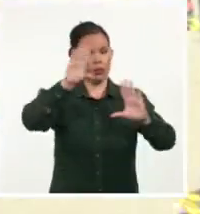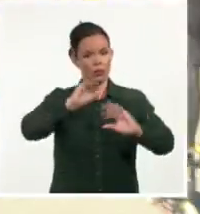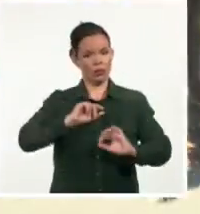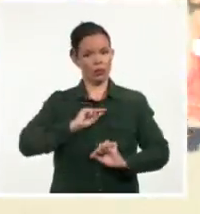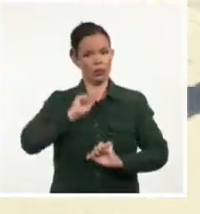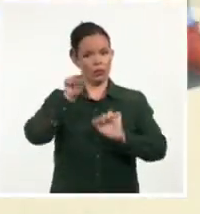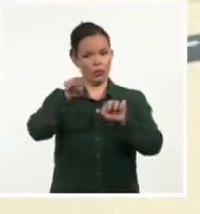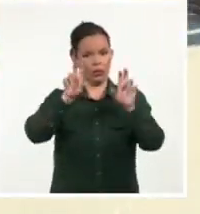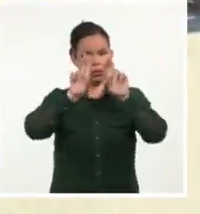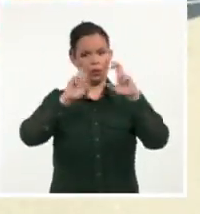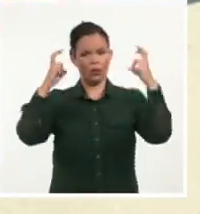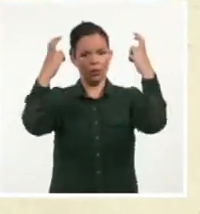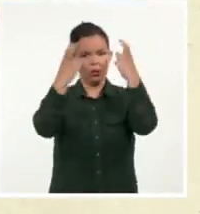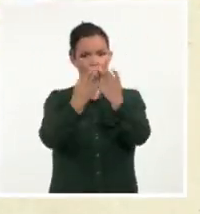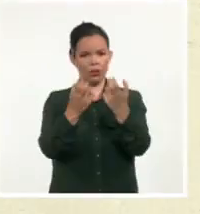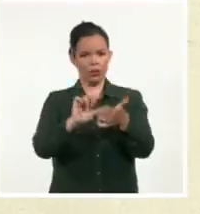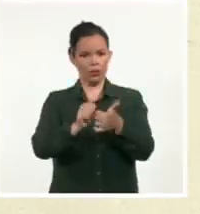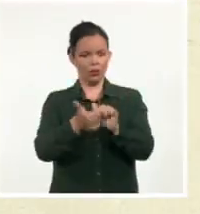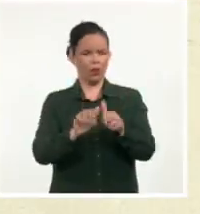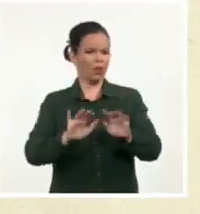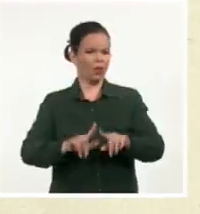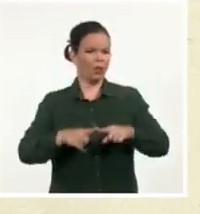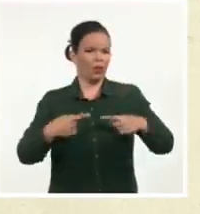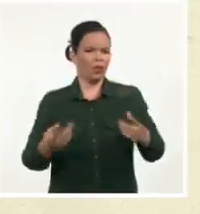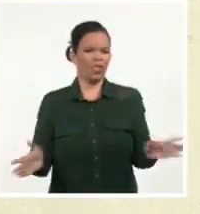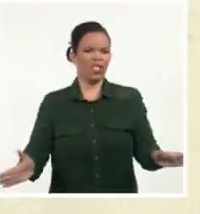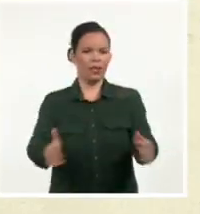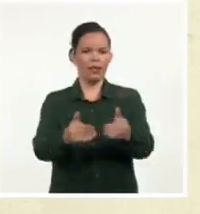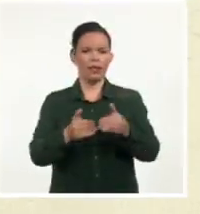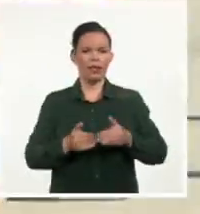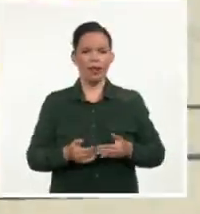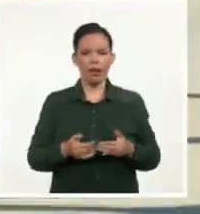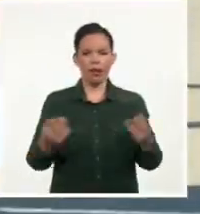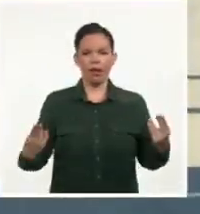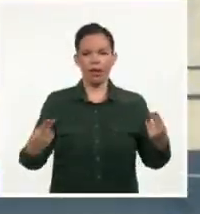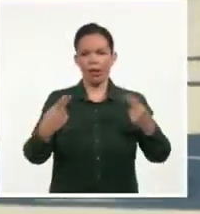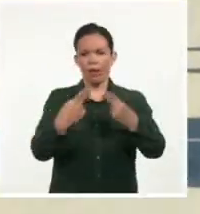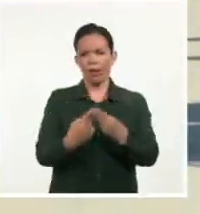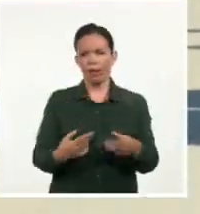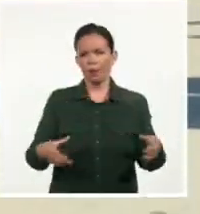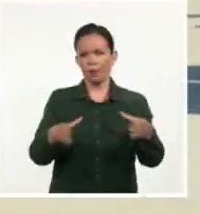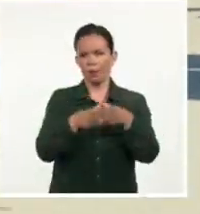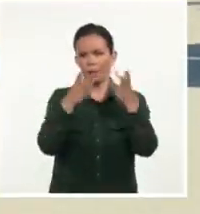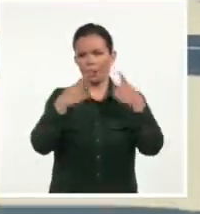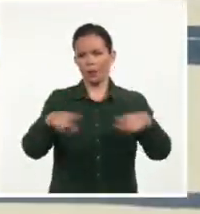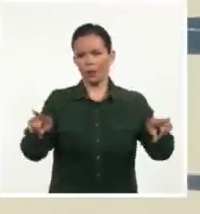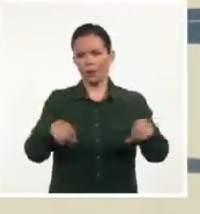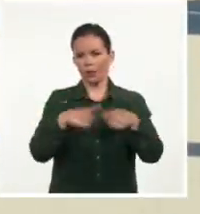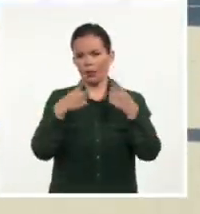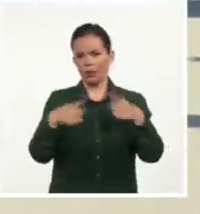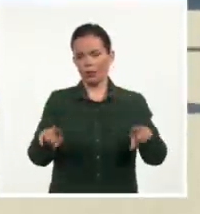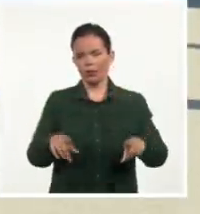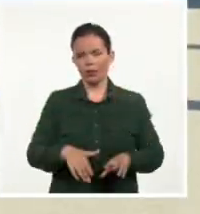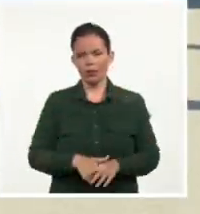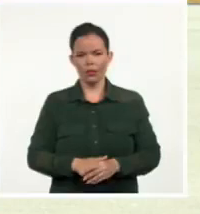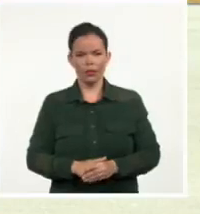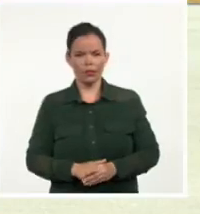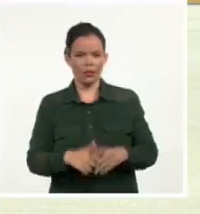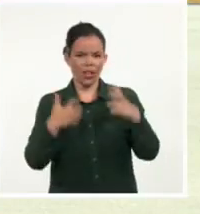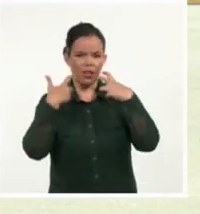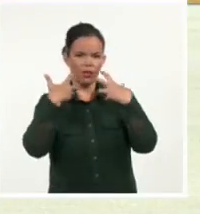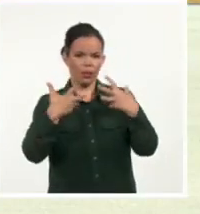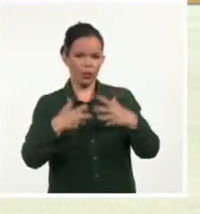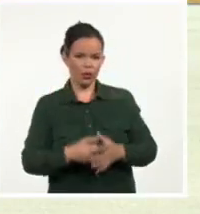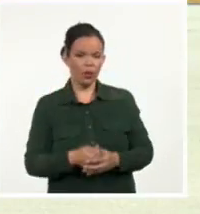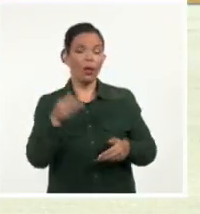coliseo de la ciudad deportiva para cerrar esta gran fiesta los batman los 4 y waldo mendoza con la